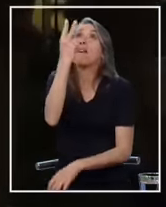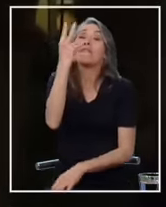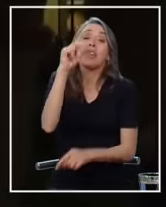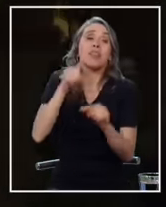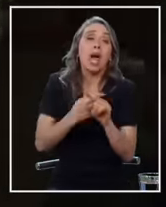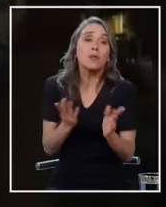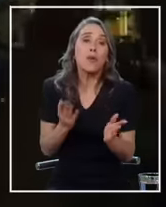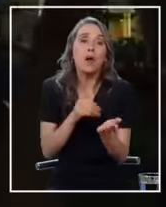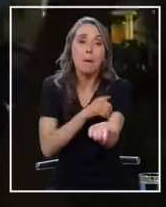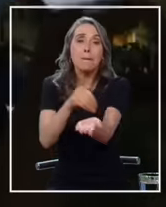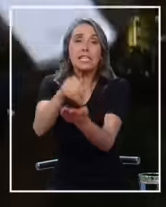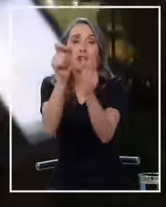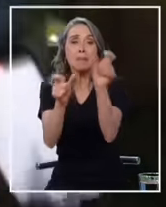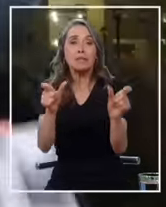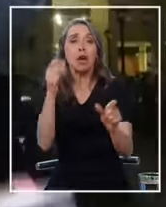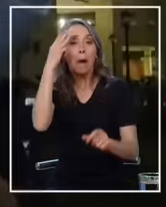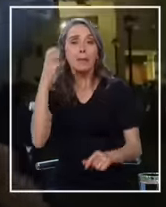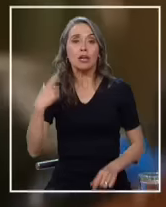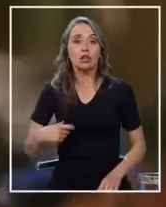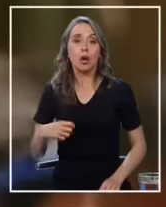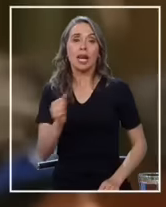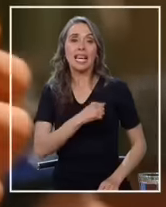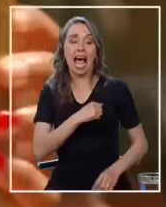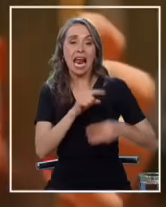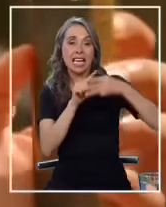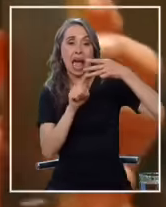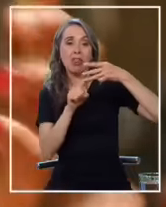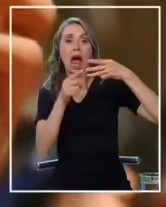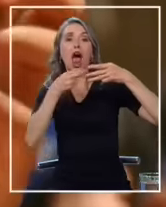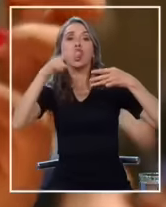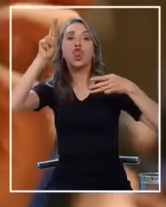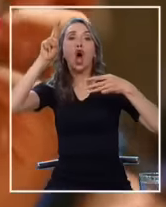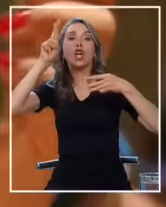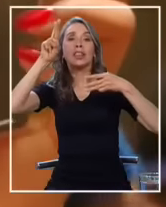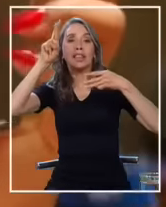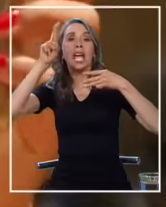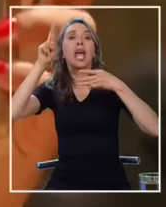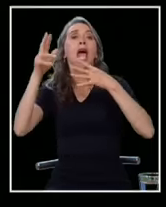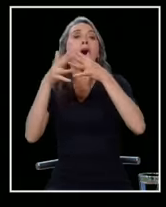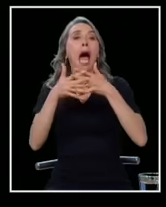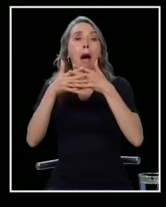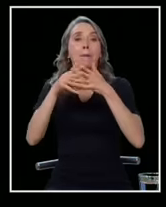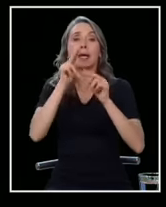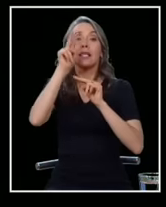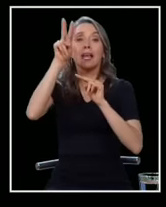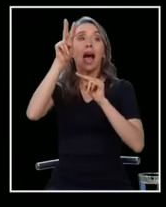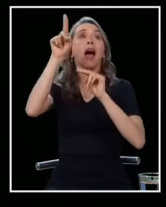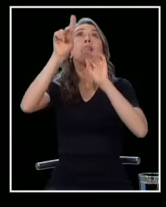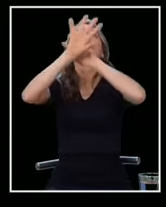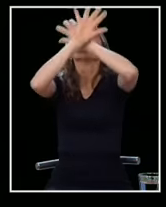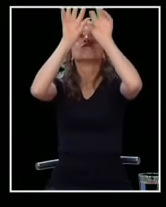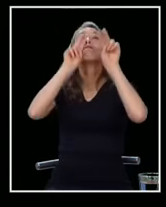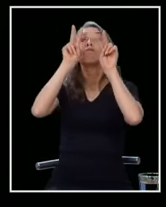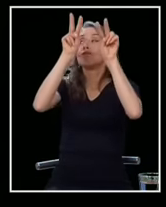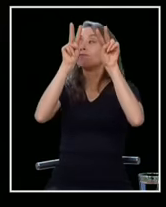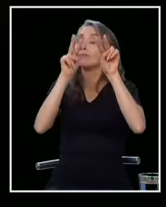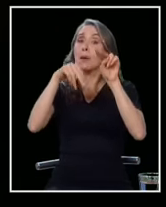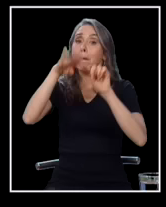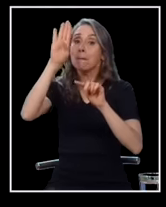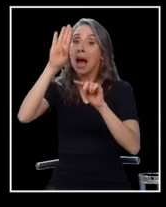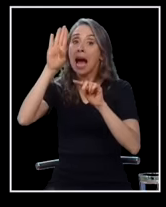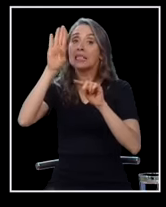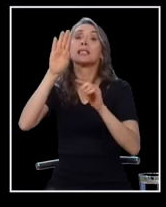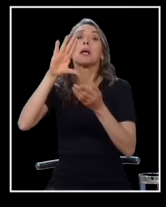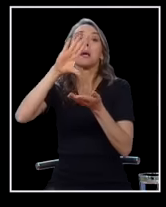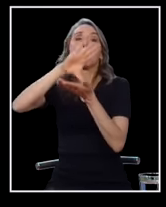de personas en México, Estados Unidos y Canadá presenciaron este espectáculo celestial que no volverá a ser visible en la mayor parte